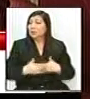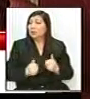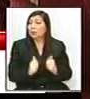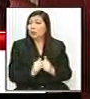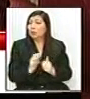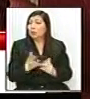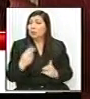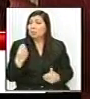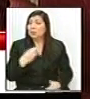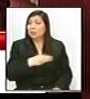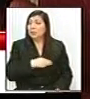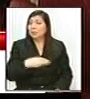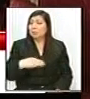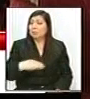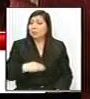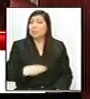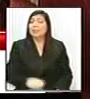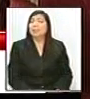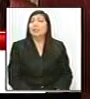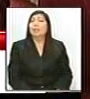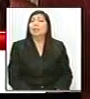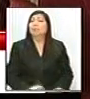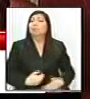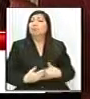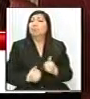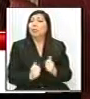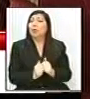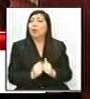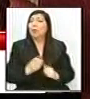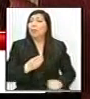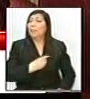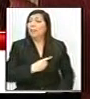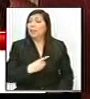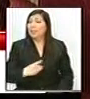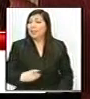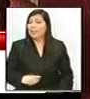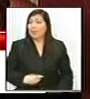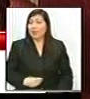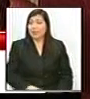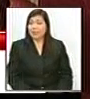sus viceministros? ¿Qué está pasando con sus directores?